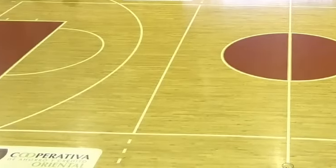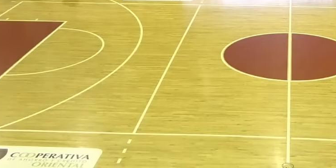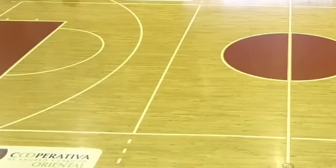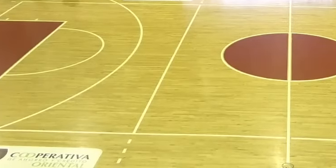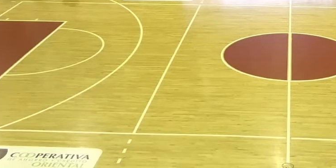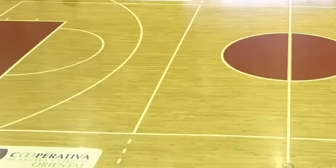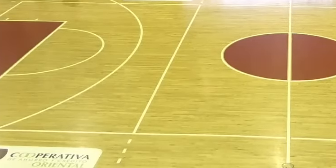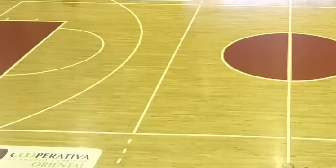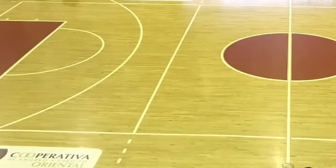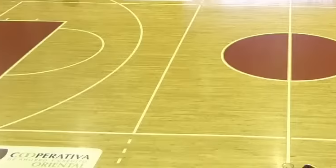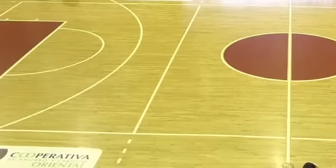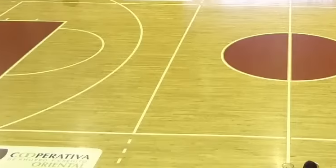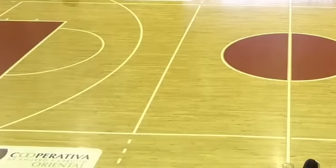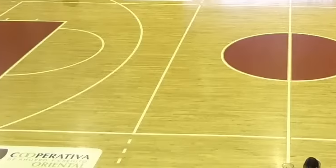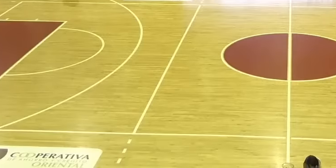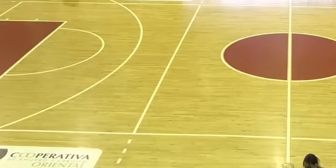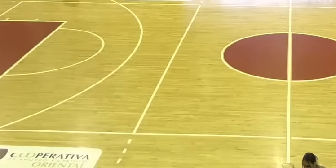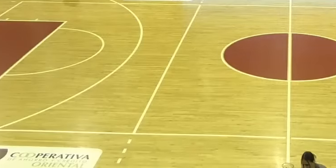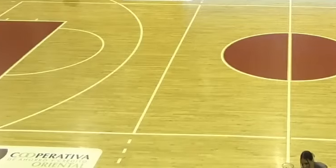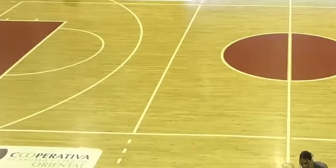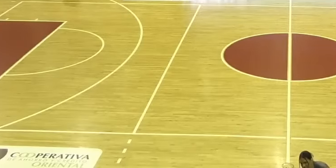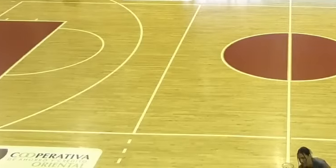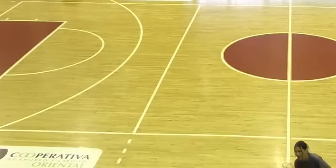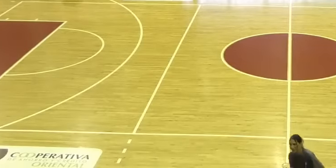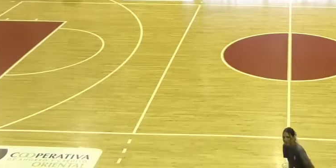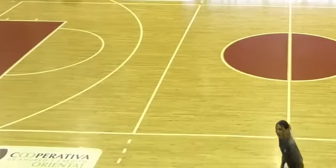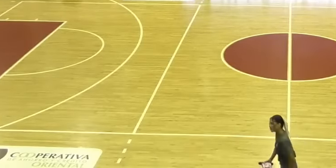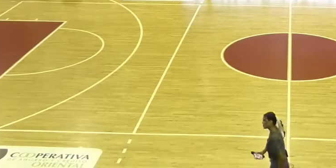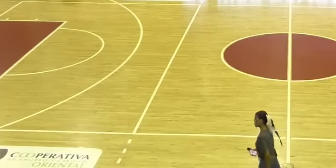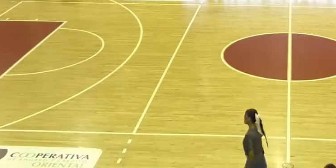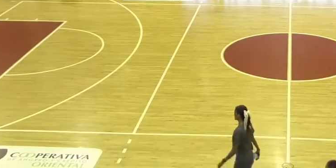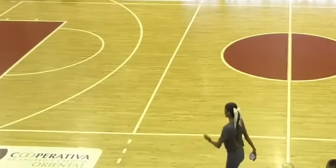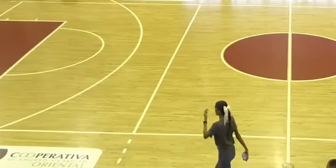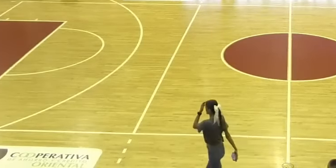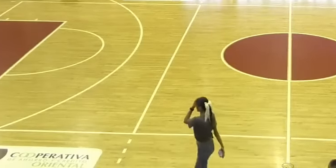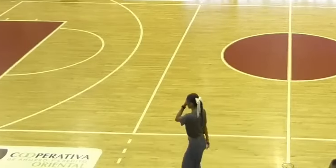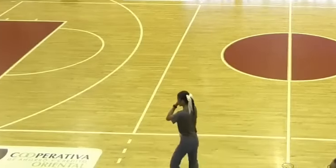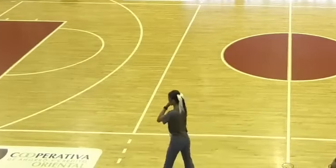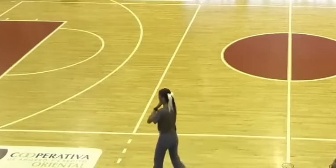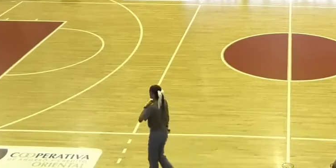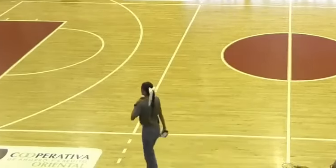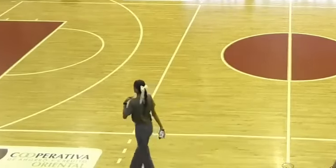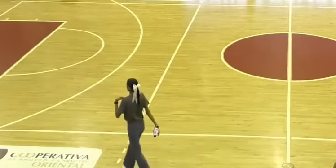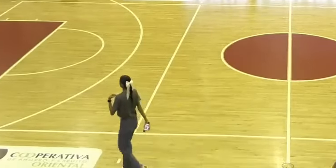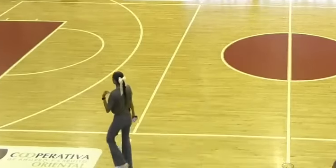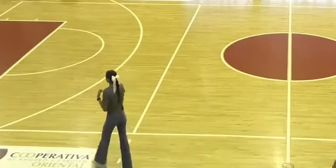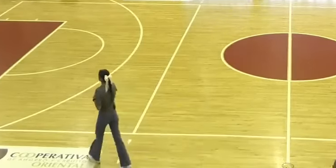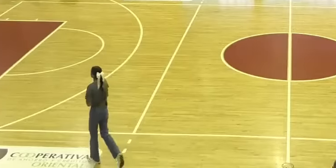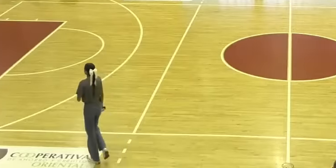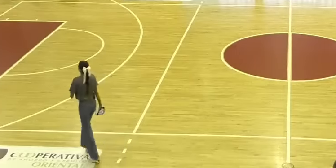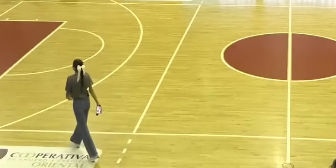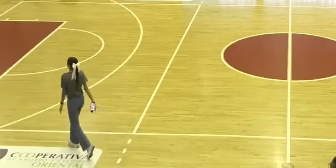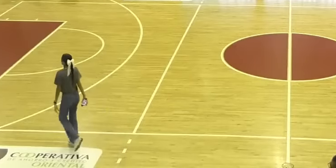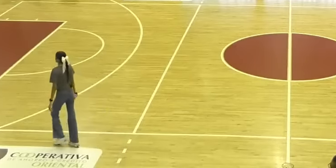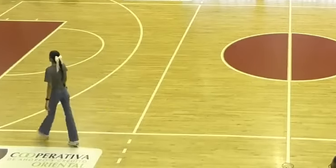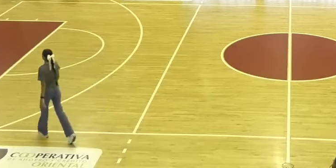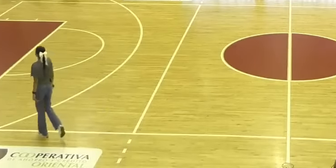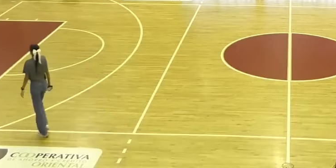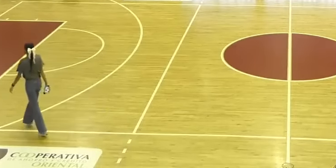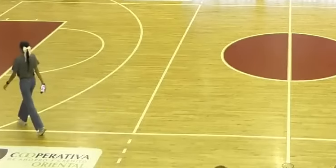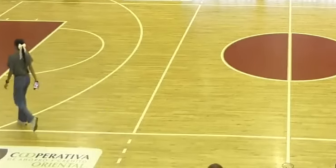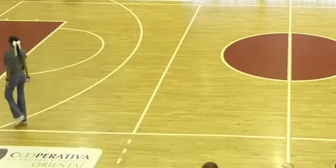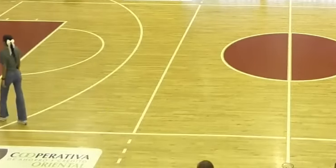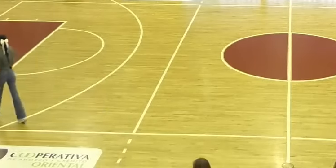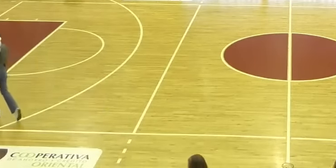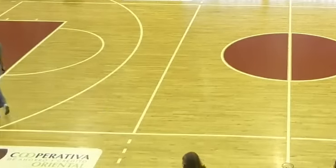mí ha sido la constante dentro del equipo de Humacao en esta postemporada. Así que cuando hablamos de los mejores